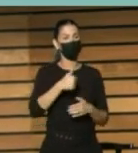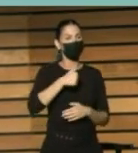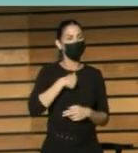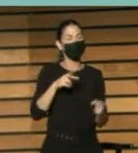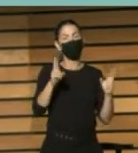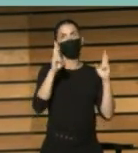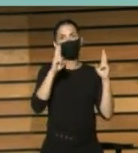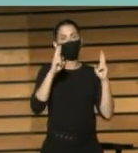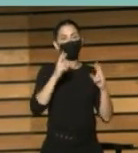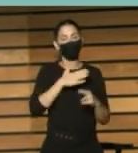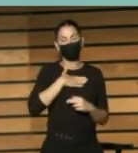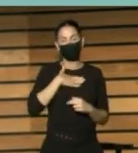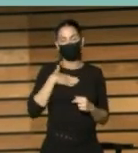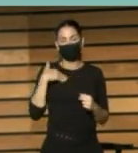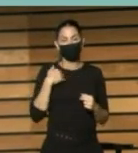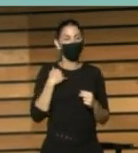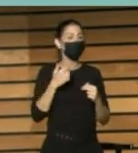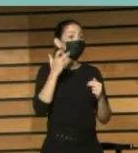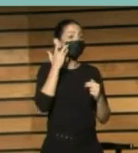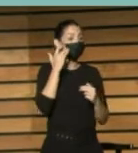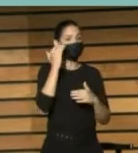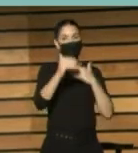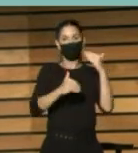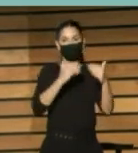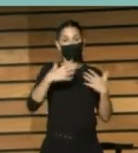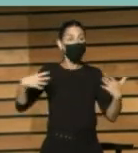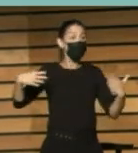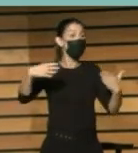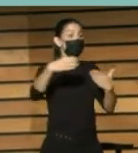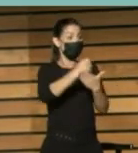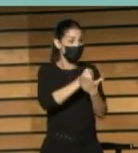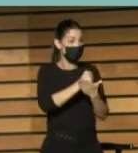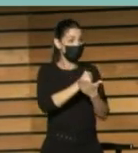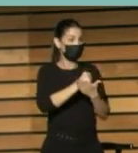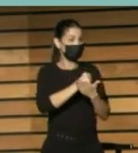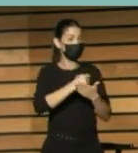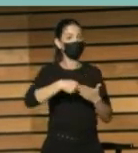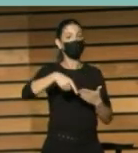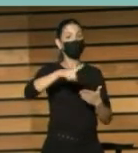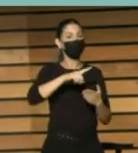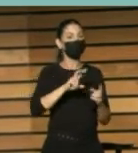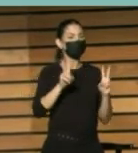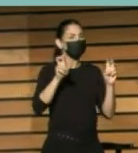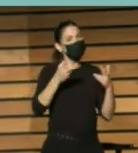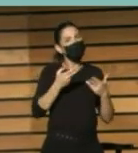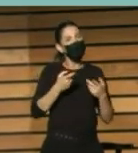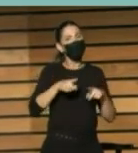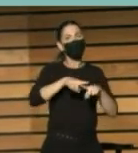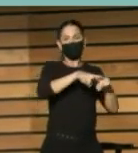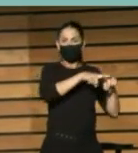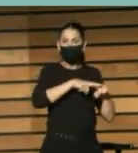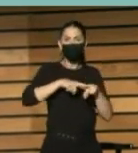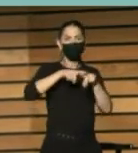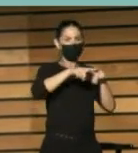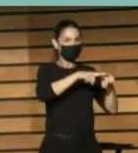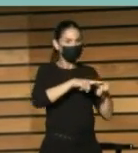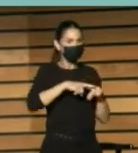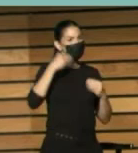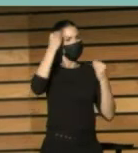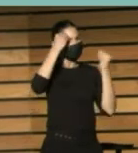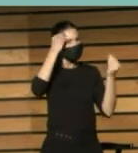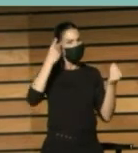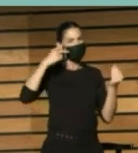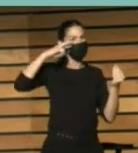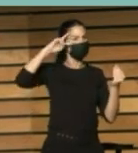los próximos días seamos entre todos capaces, pues, de compartir esas reflexiones, de